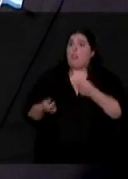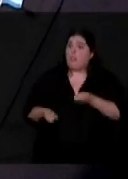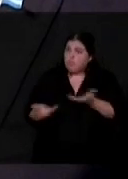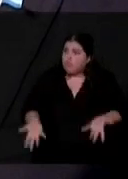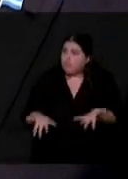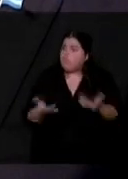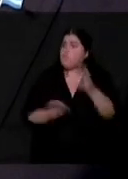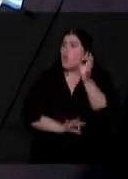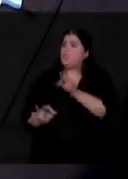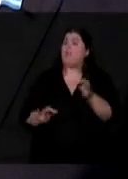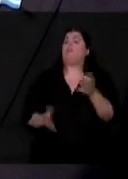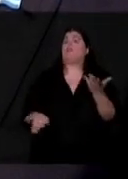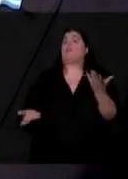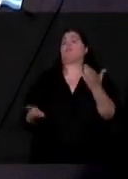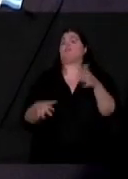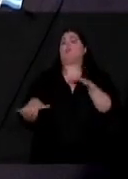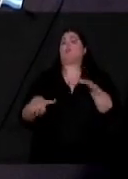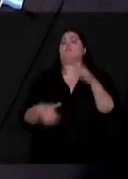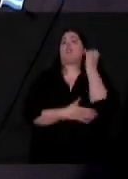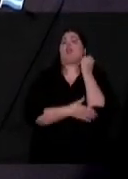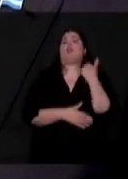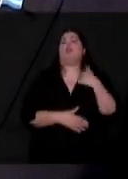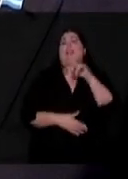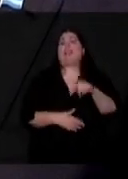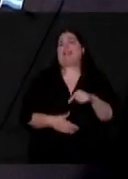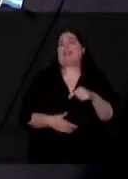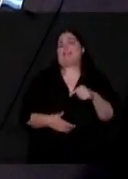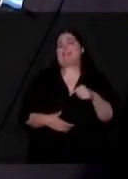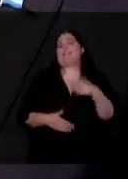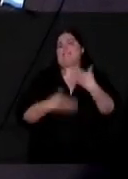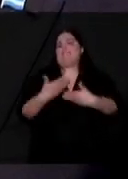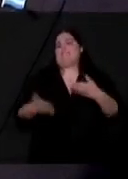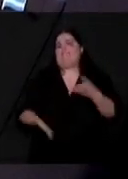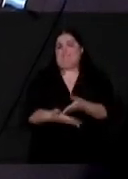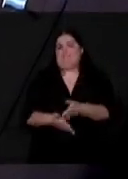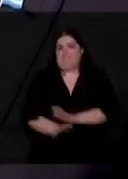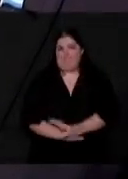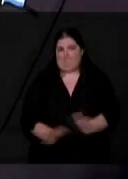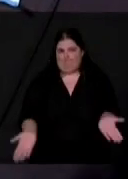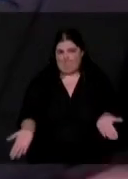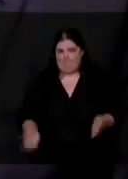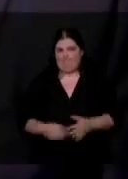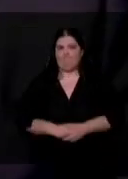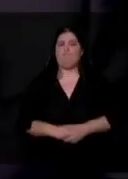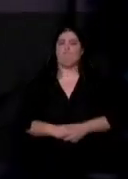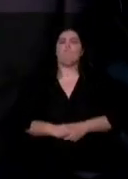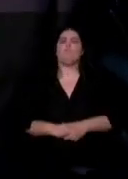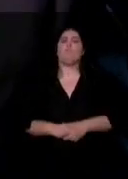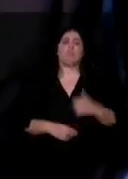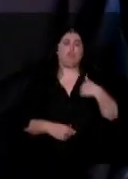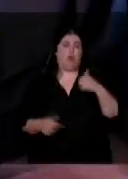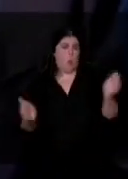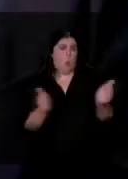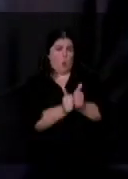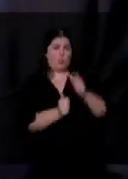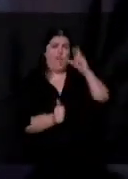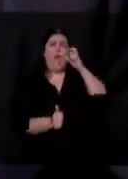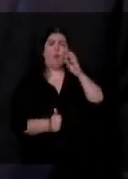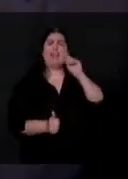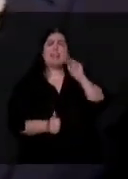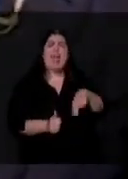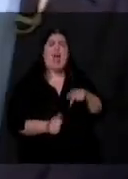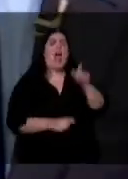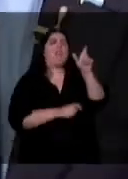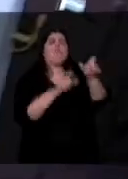pero dada la situación de la economía Argentina no pudo avanzar yo no trabajé conquián no tengo empresarios